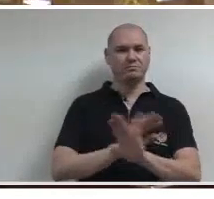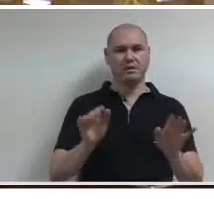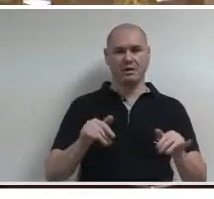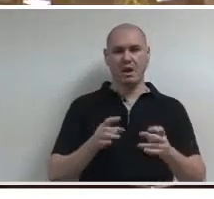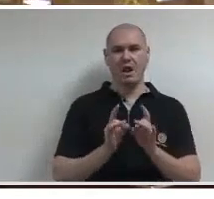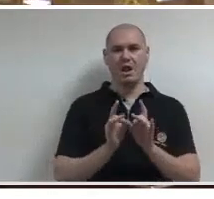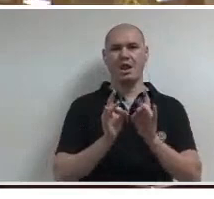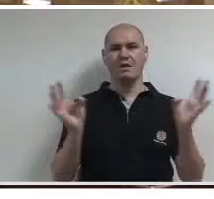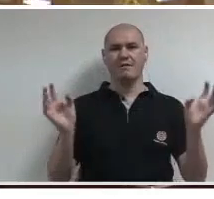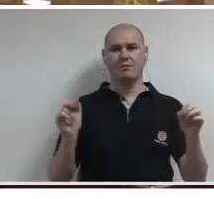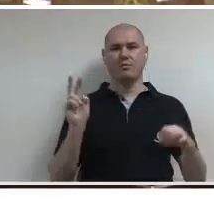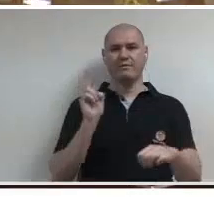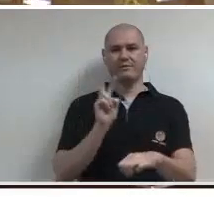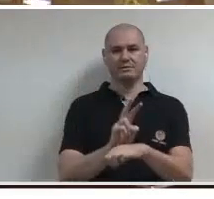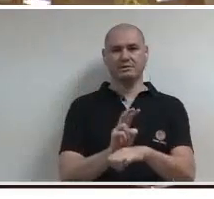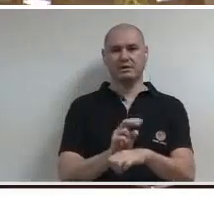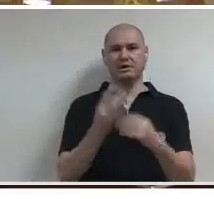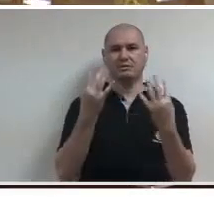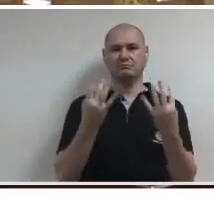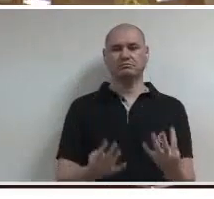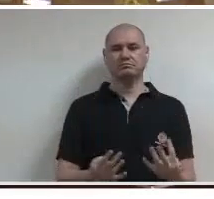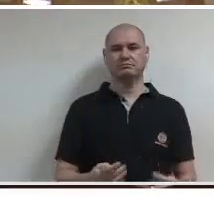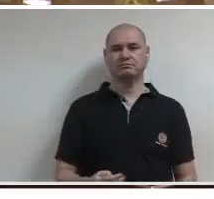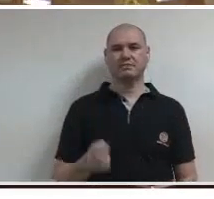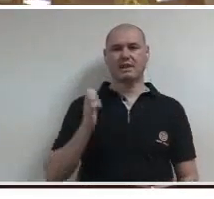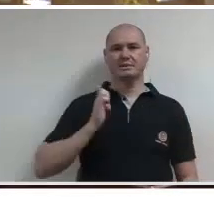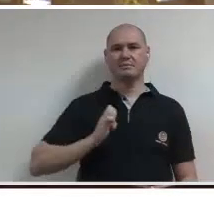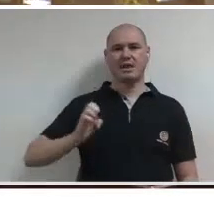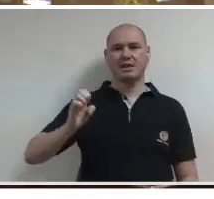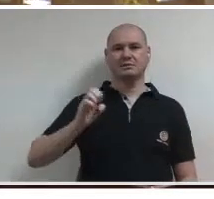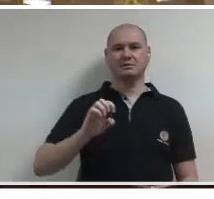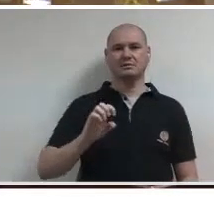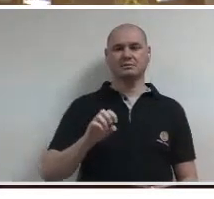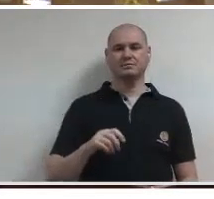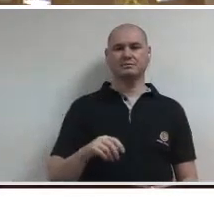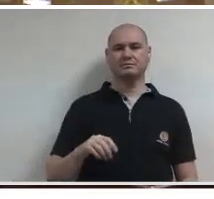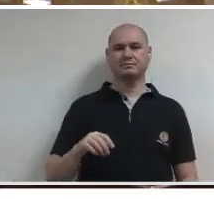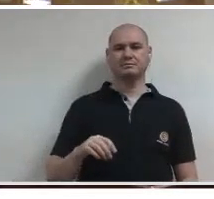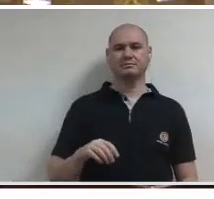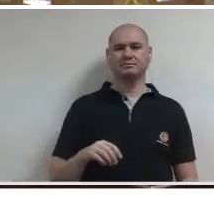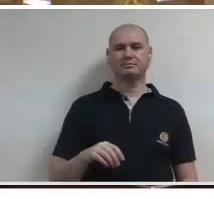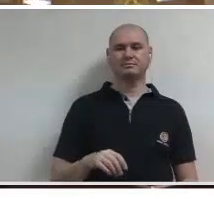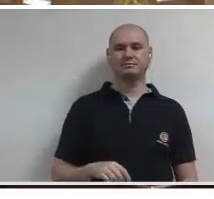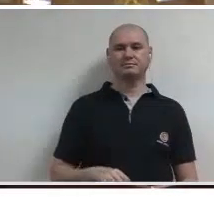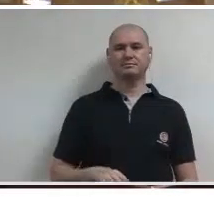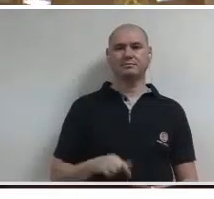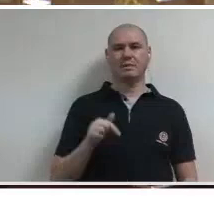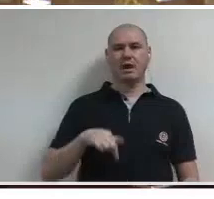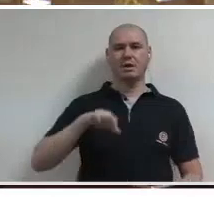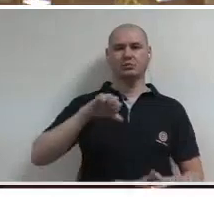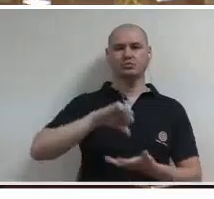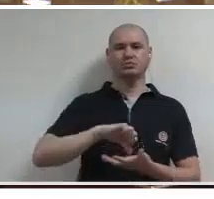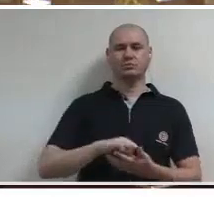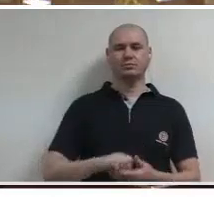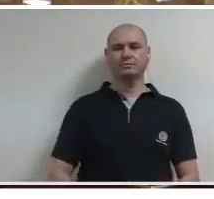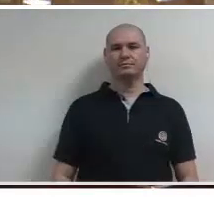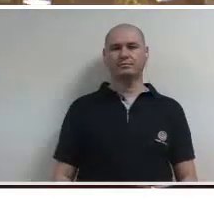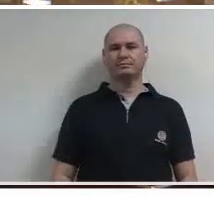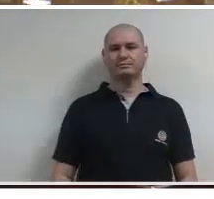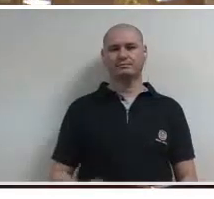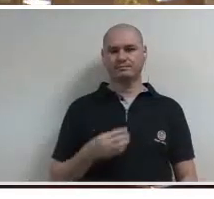Oñemo Mopuacu y cierre epidemiológico, penitenciaría industrial Esperanza. Son Yaikoa, Mabeikoa, Añamo